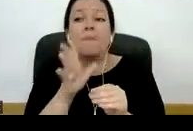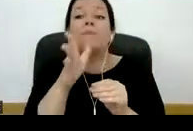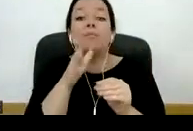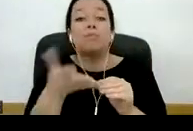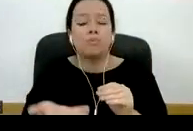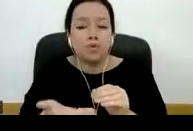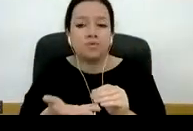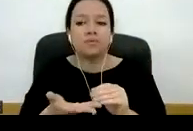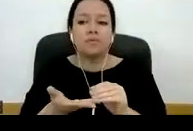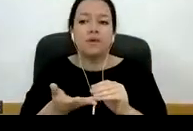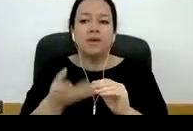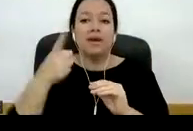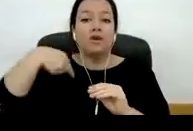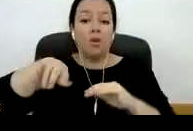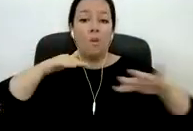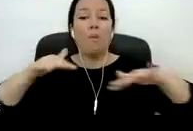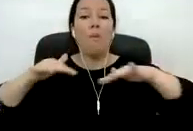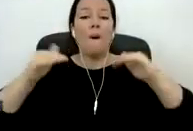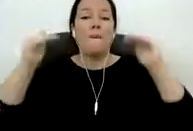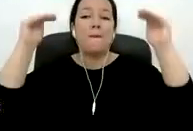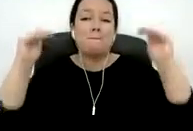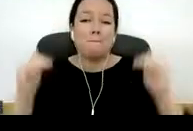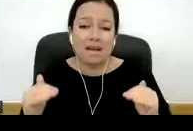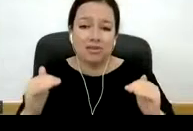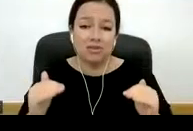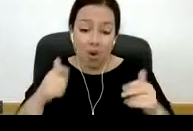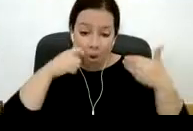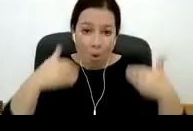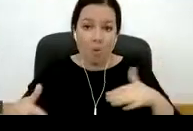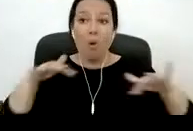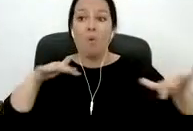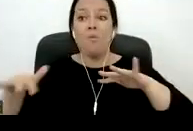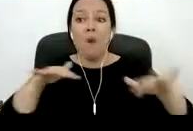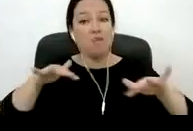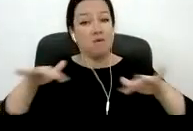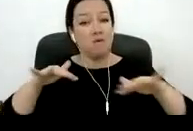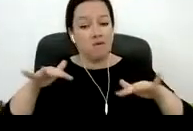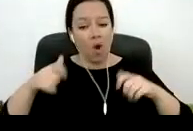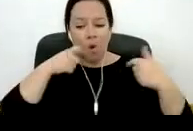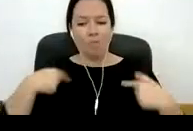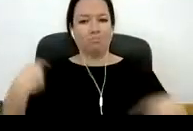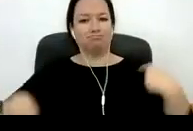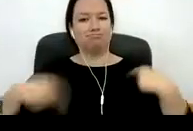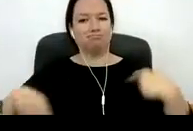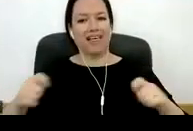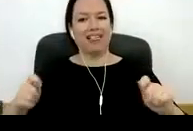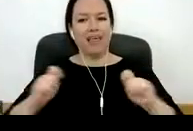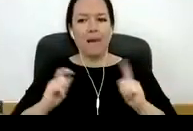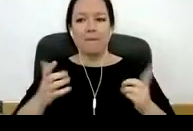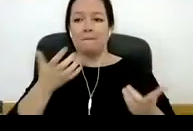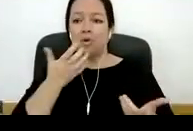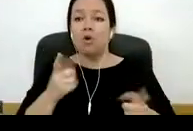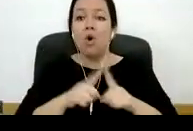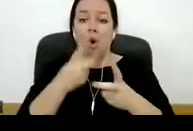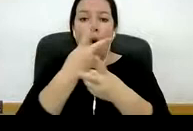que disminuimos la actividad física. La actividad física es uno de los estimulantes principales que hace, o sea, el peso que soporta